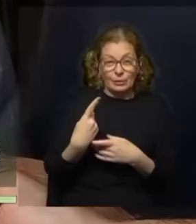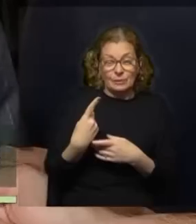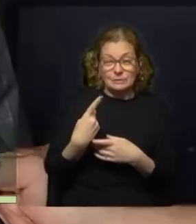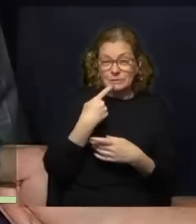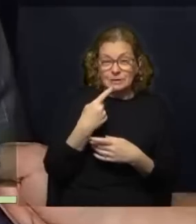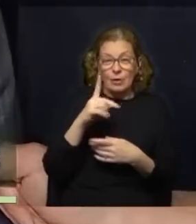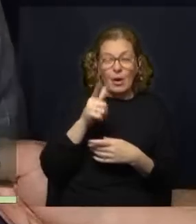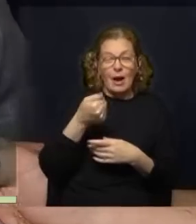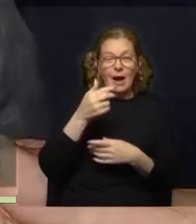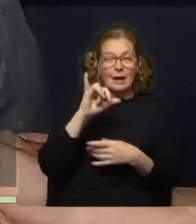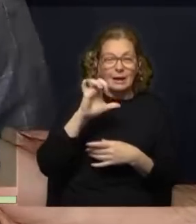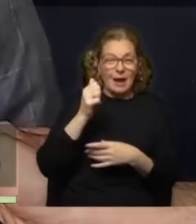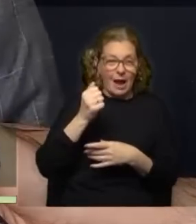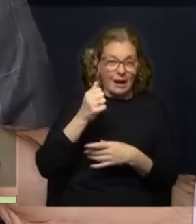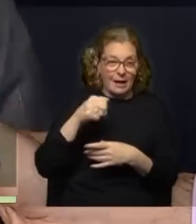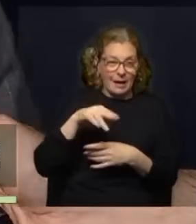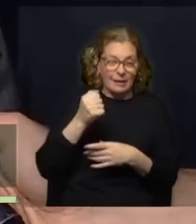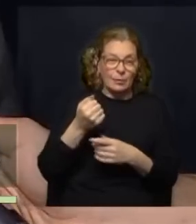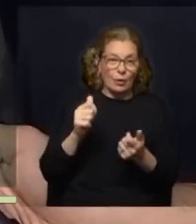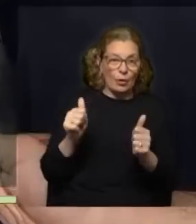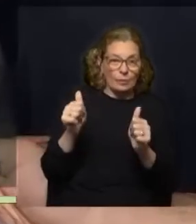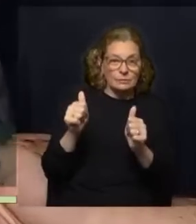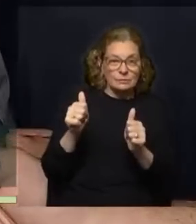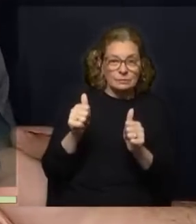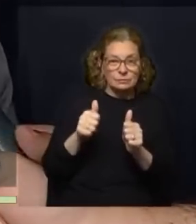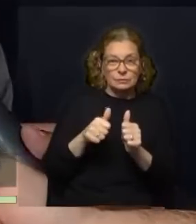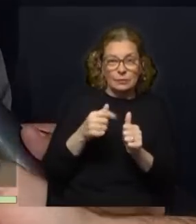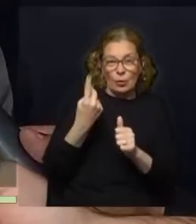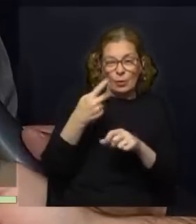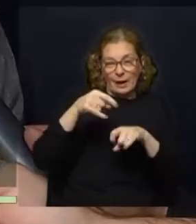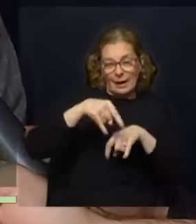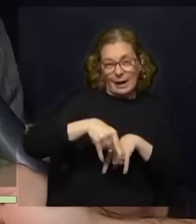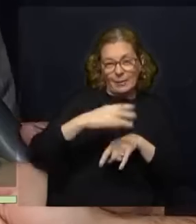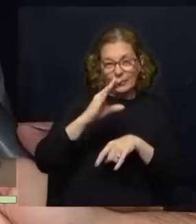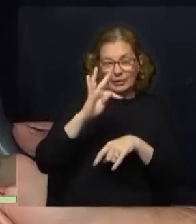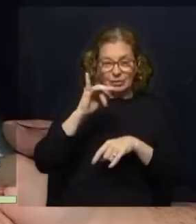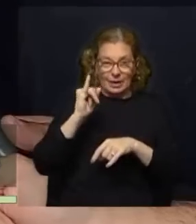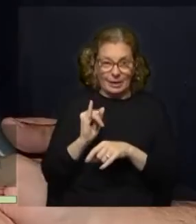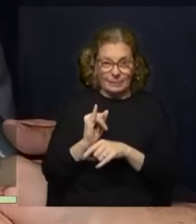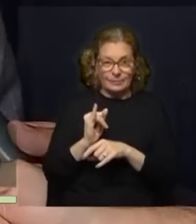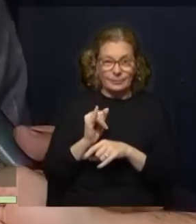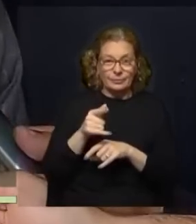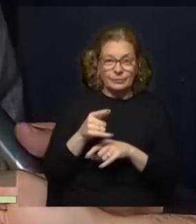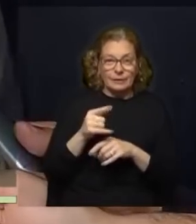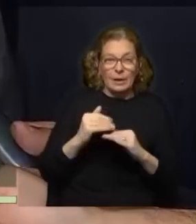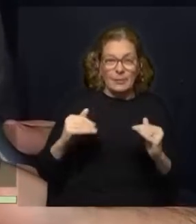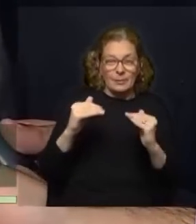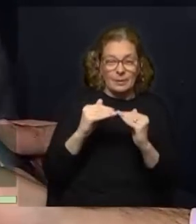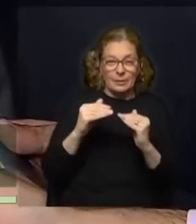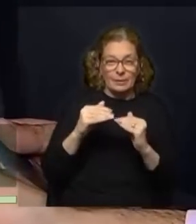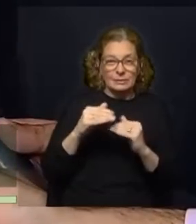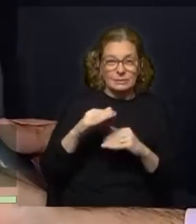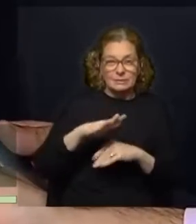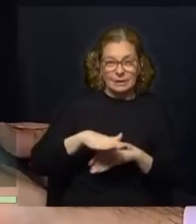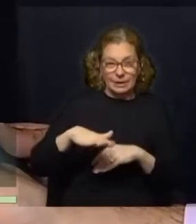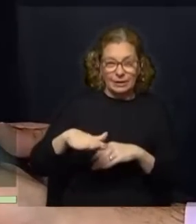Galeana y son articulación para poder disponer de una cama en cti se impuso de la misma y al final el niño fue